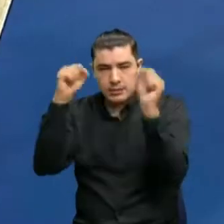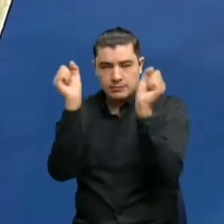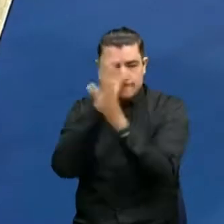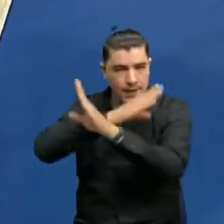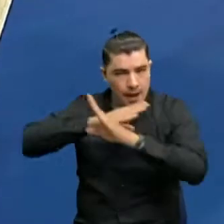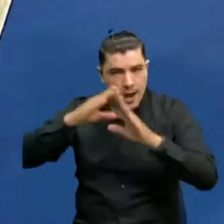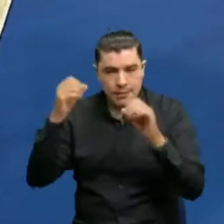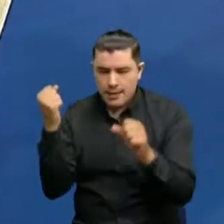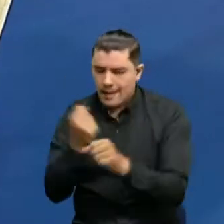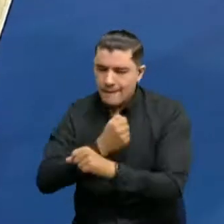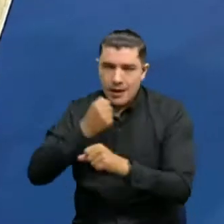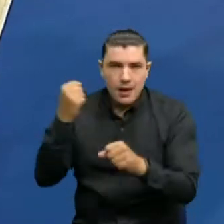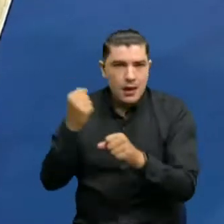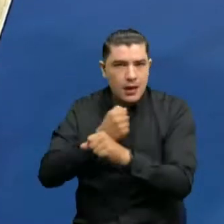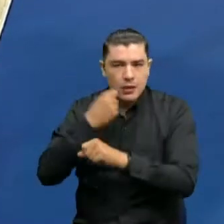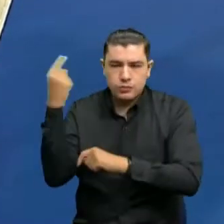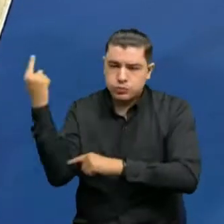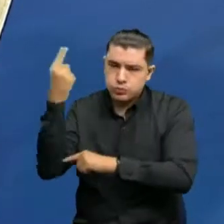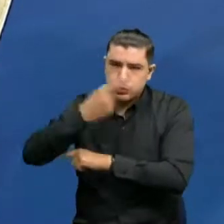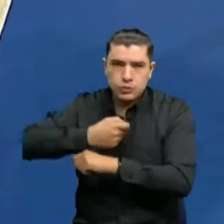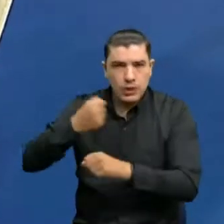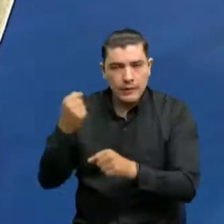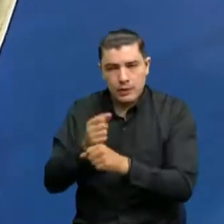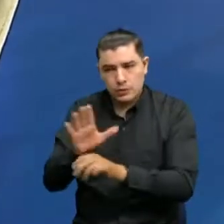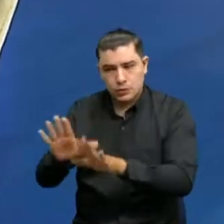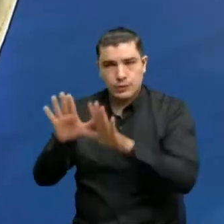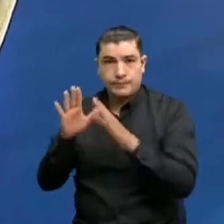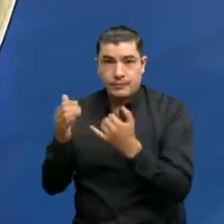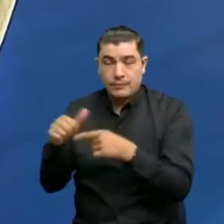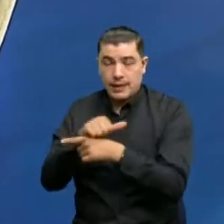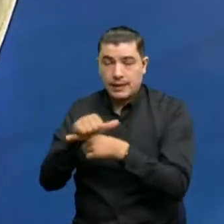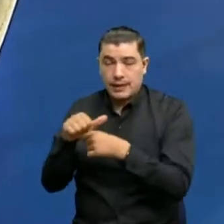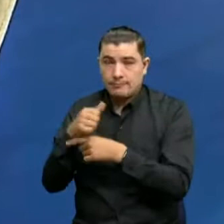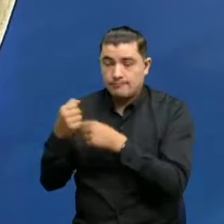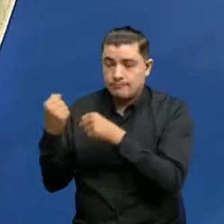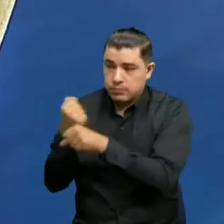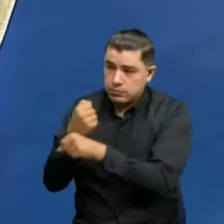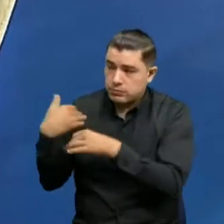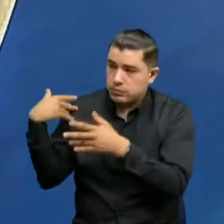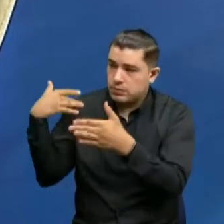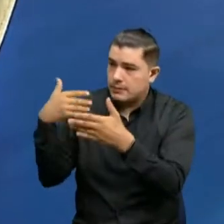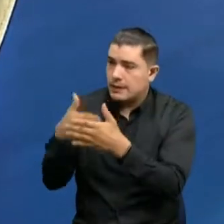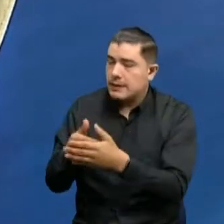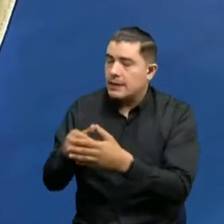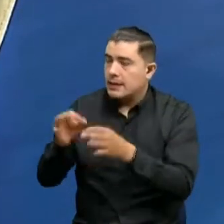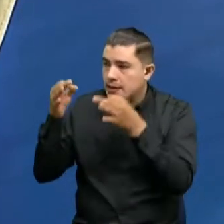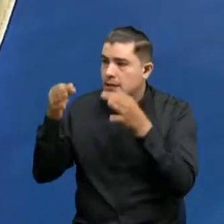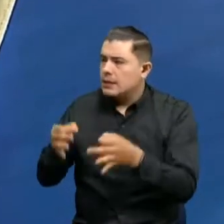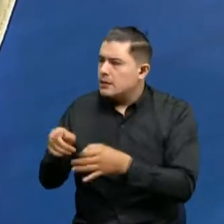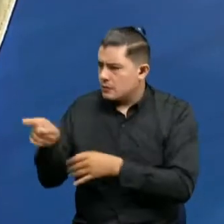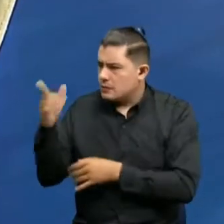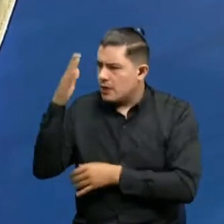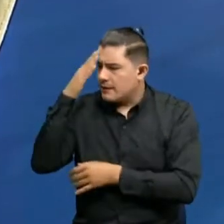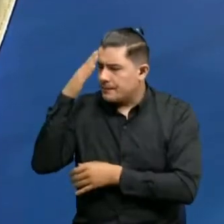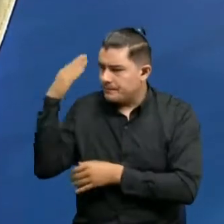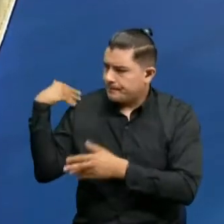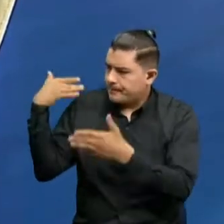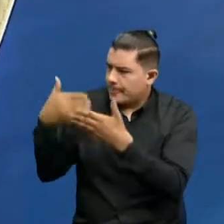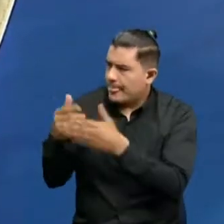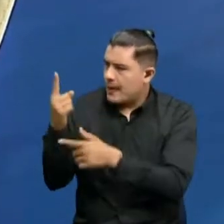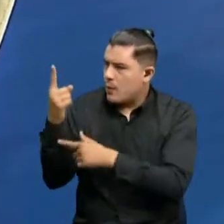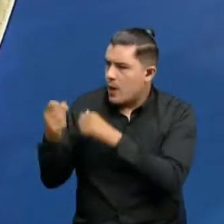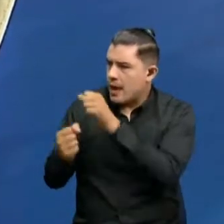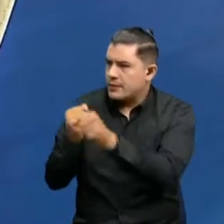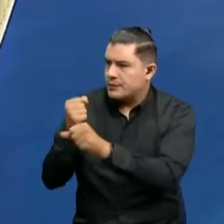cumpliendo con su labor con su ejercicio usted ya lleva casi casi que un año en cúcuta estamos